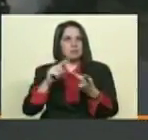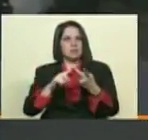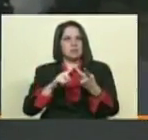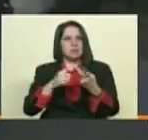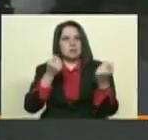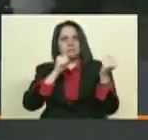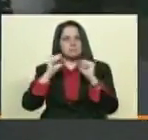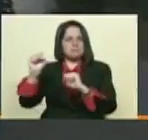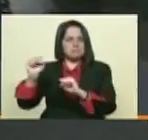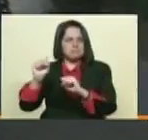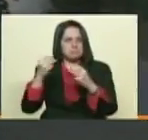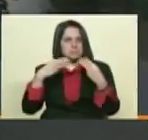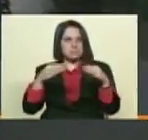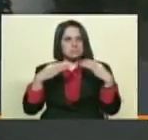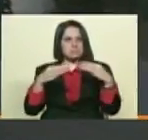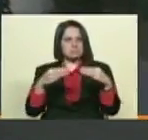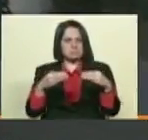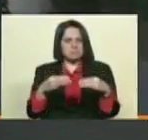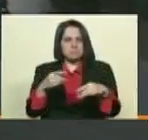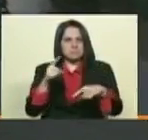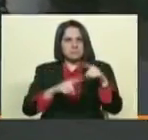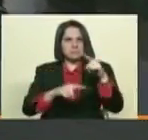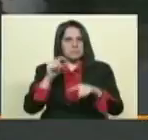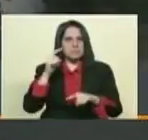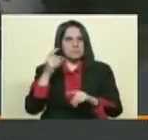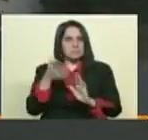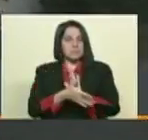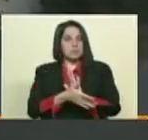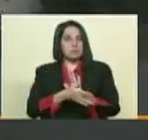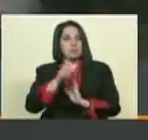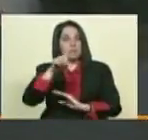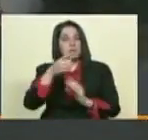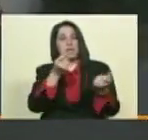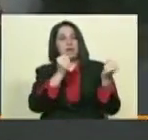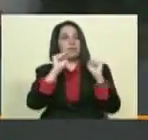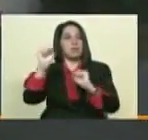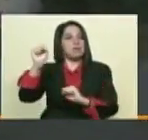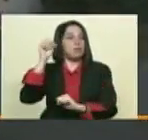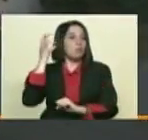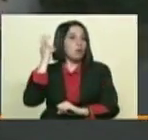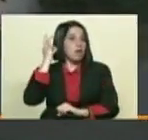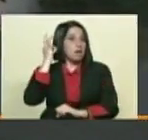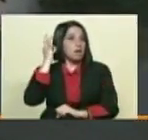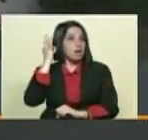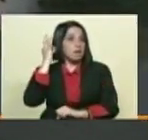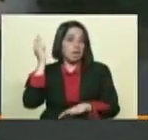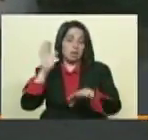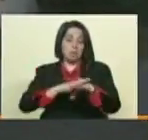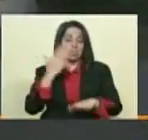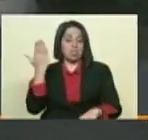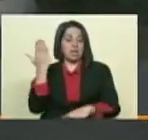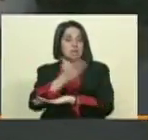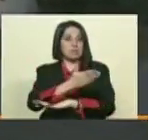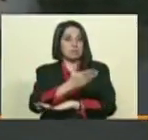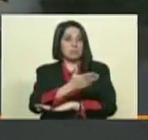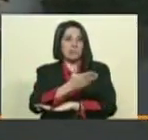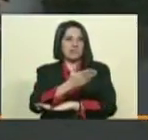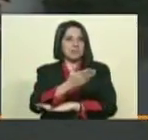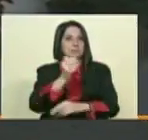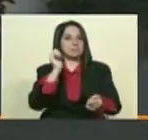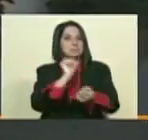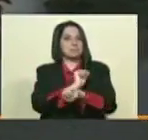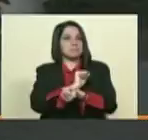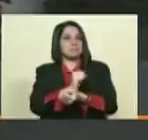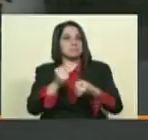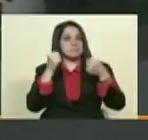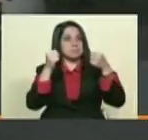Defensoría Pública, pero también nos acompaña, presidente, la Defensoría de los Derechos de las Mujeres, porque aquí los delitos que tienen pena privativa de